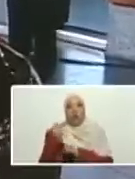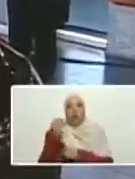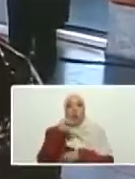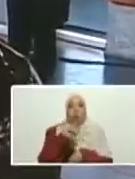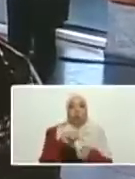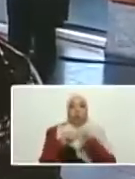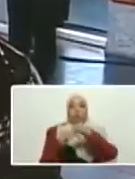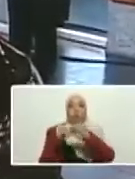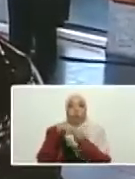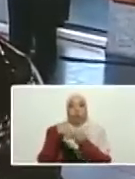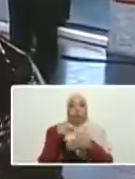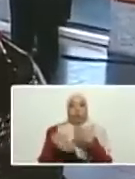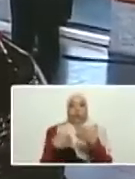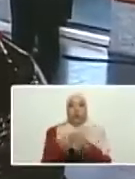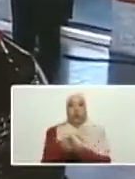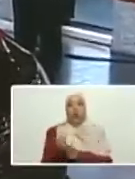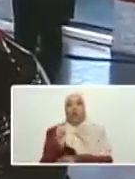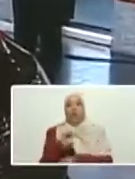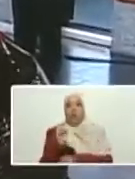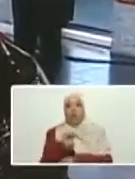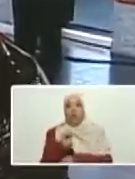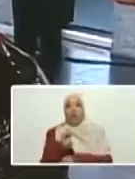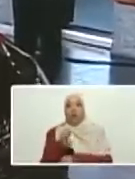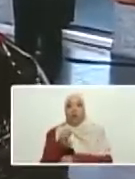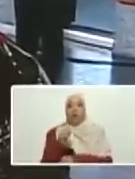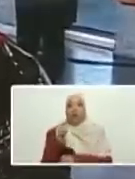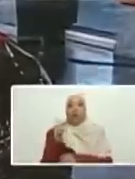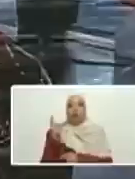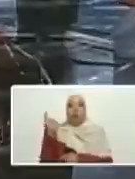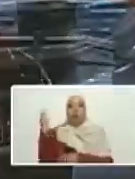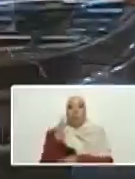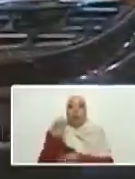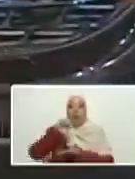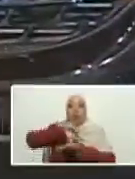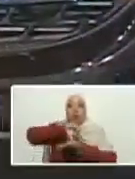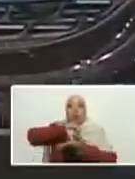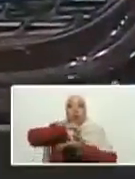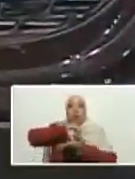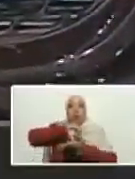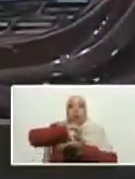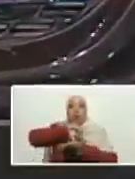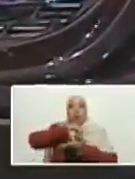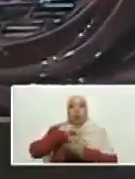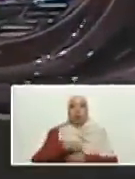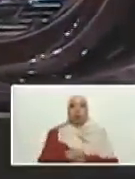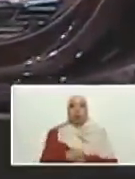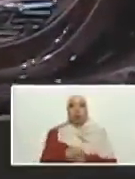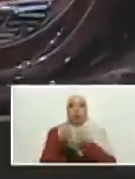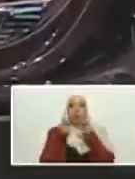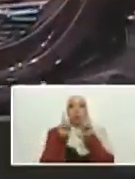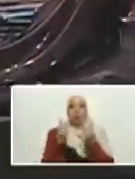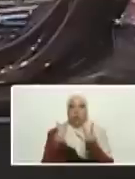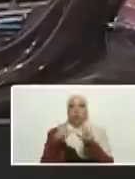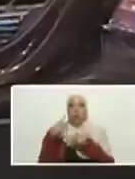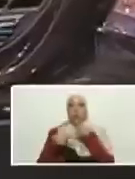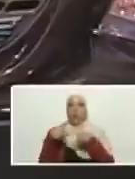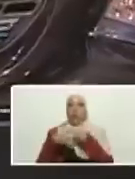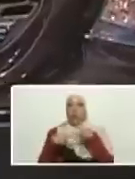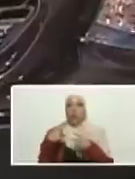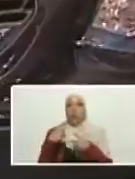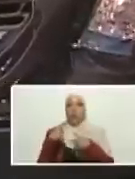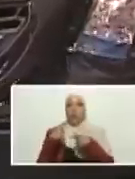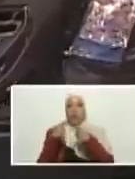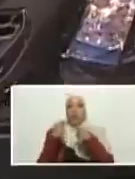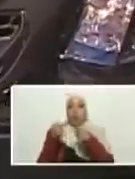Venezuela, ya han llegado varios miles venidos de Irán. Bueno, estábamos viendo sus condiciones ergonómicas,